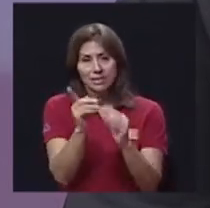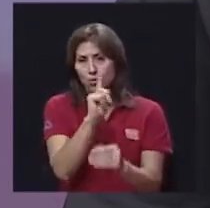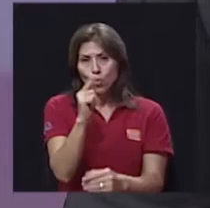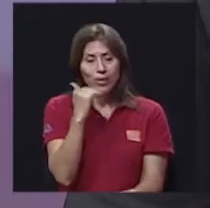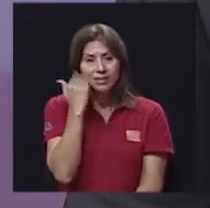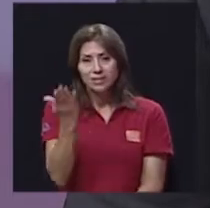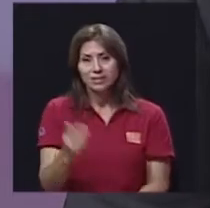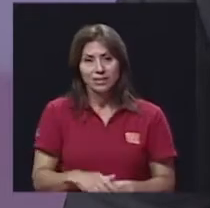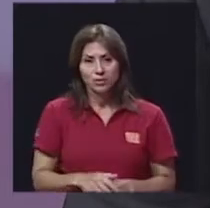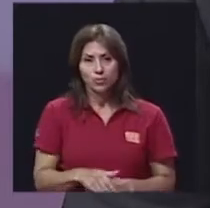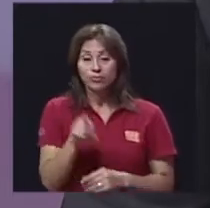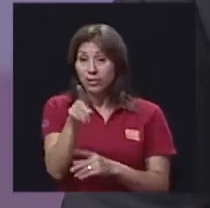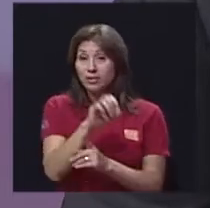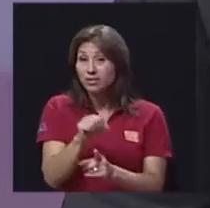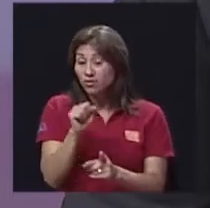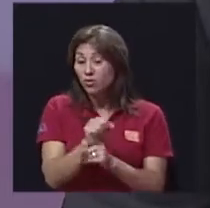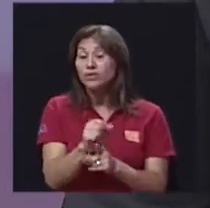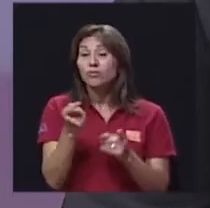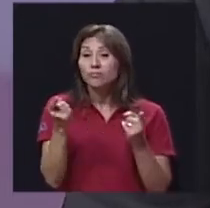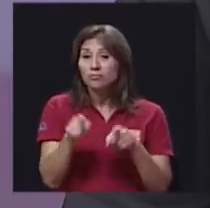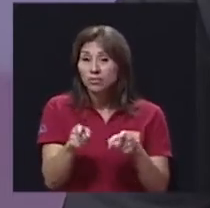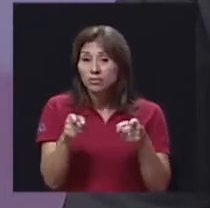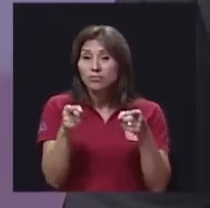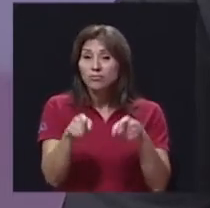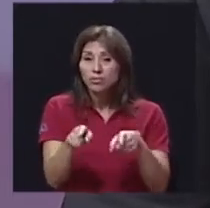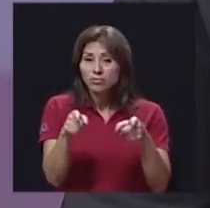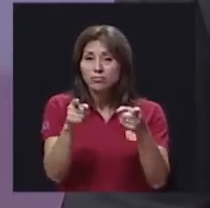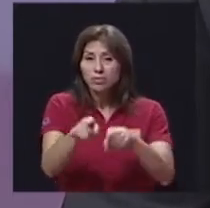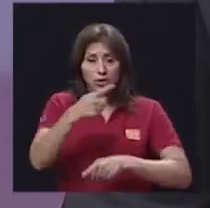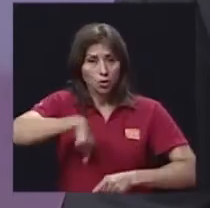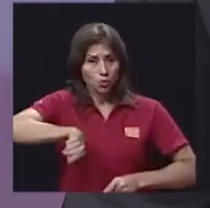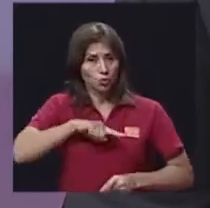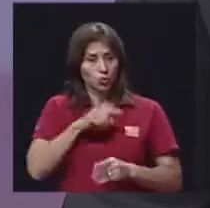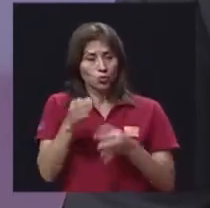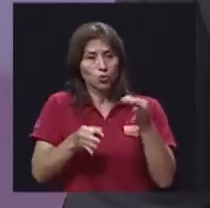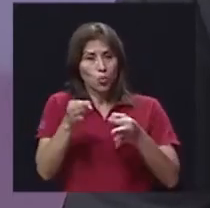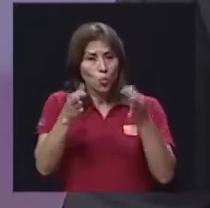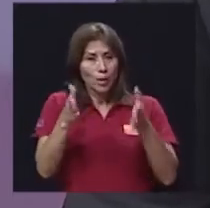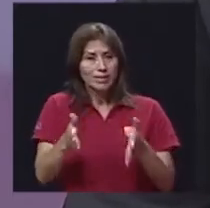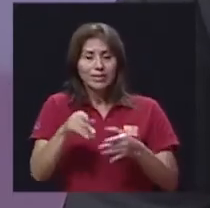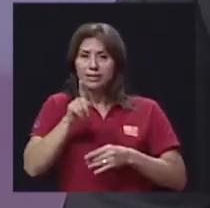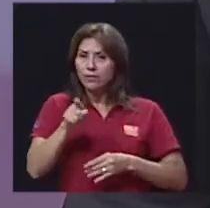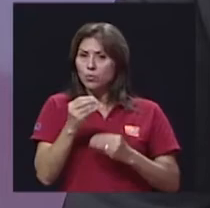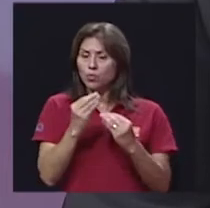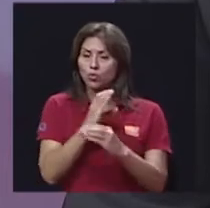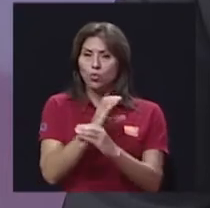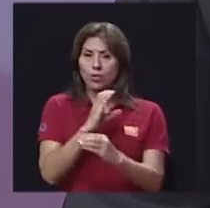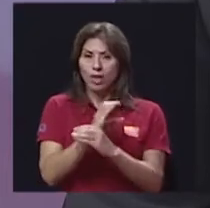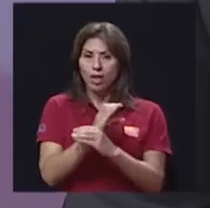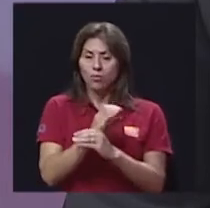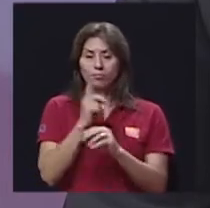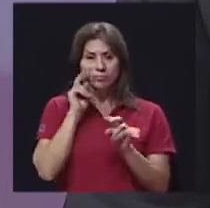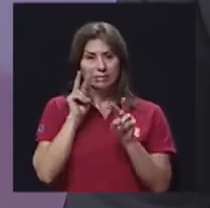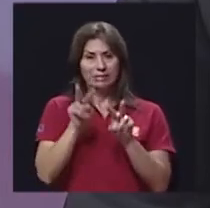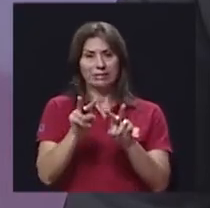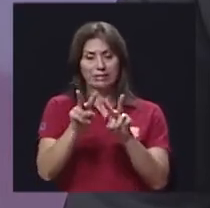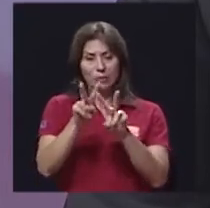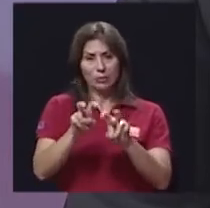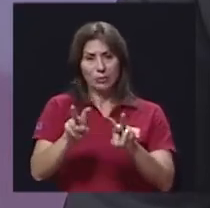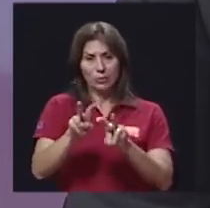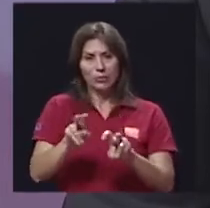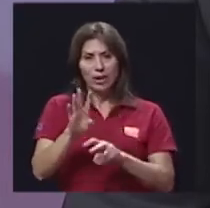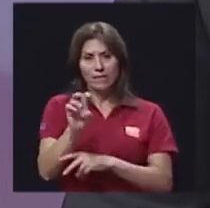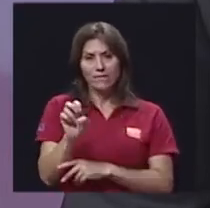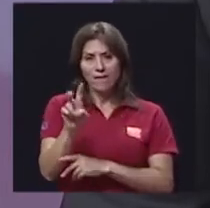que también es frecuente. Y eso los jueces tenemos que tener mucho cuidado a la hora de valorar esos casos. Y desafortunadamente este